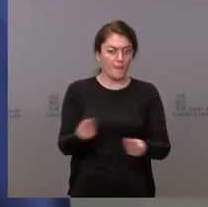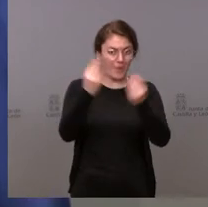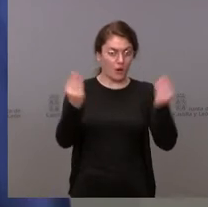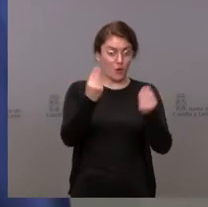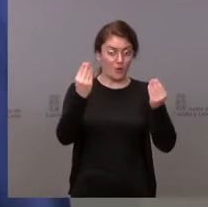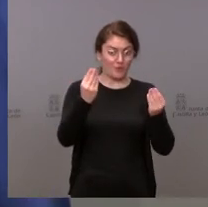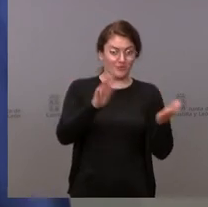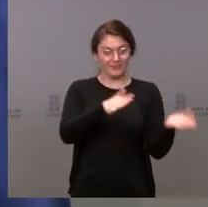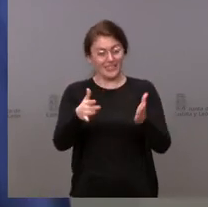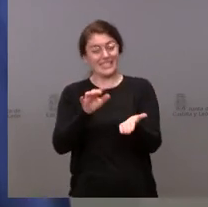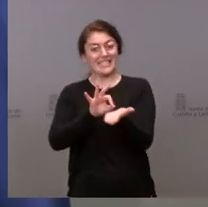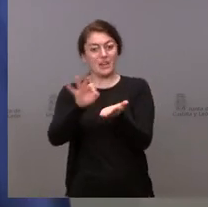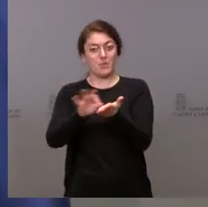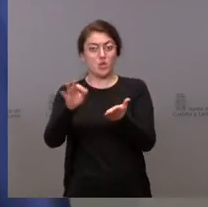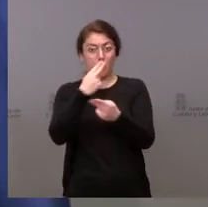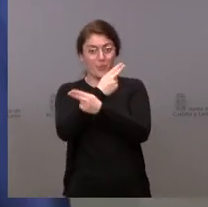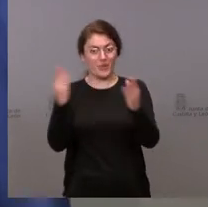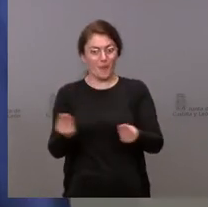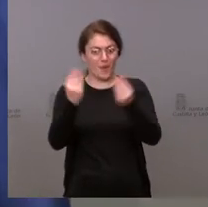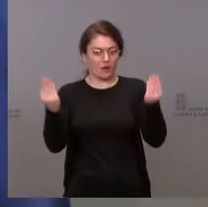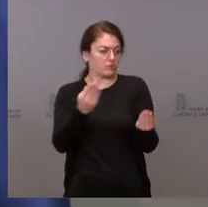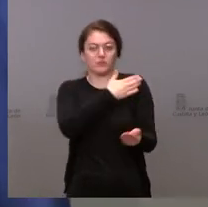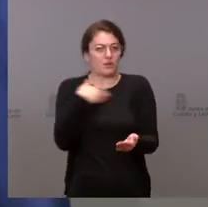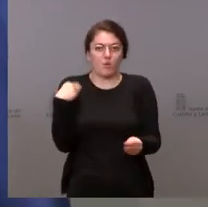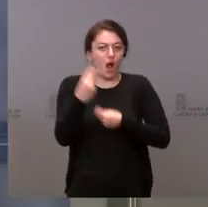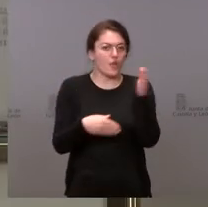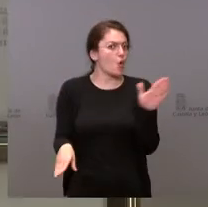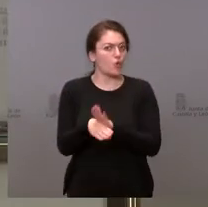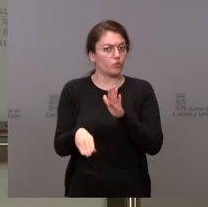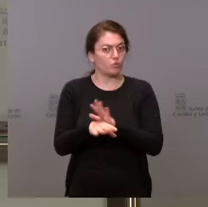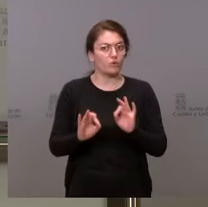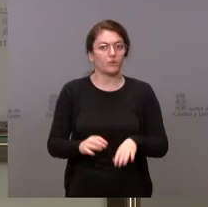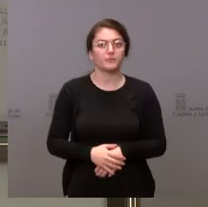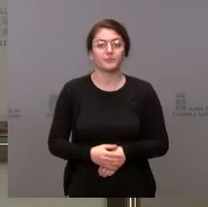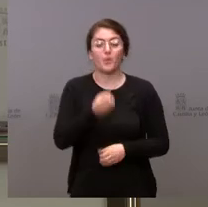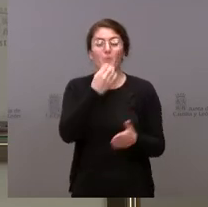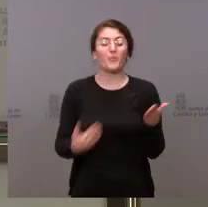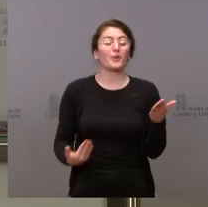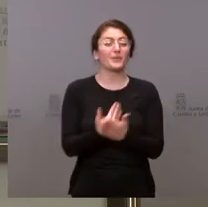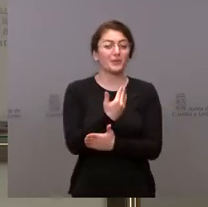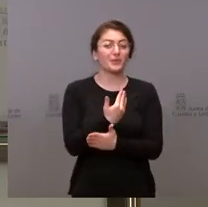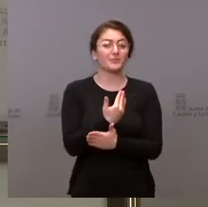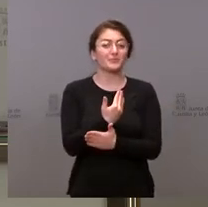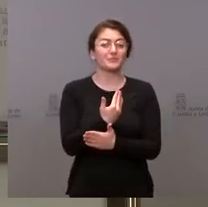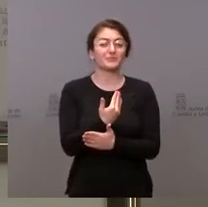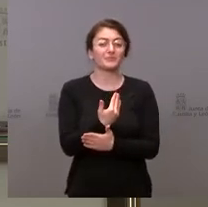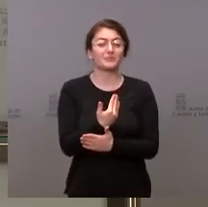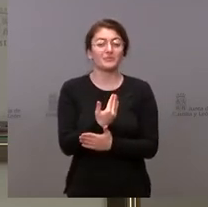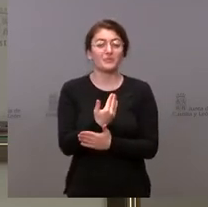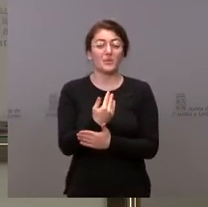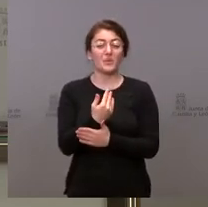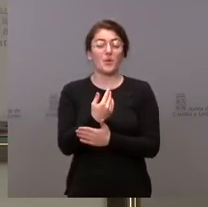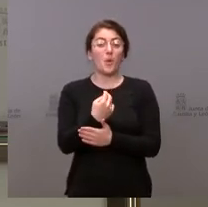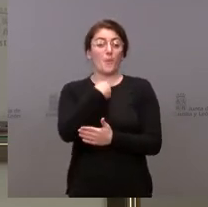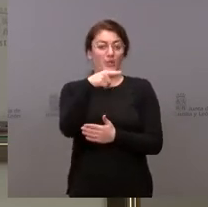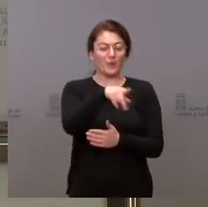y eso es lo que creemos que se debe seguir manteniendo buenos días el portavoz me gustaría solo